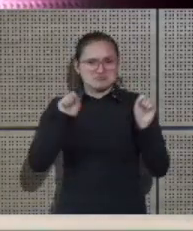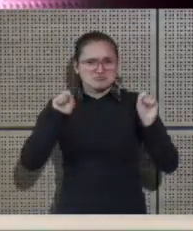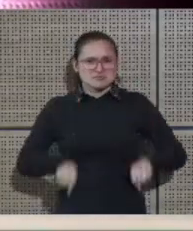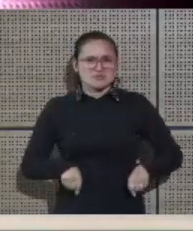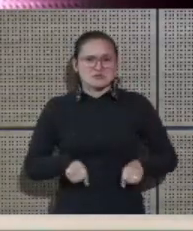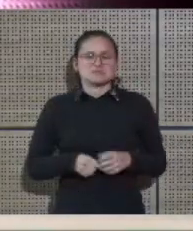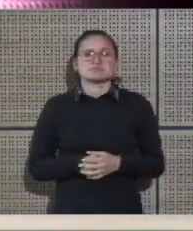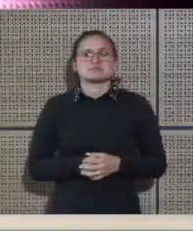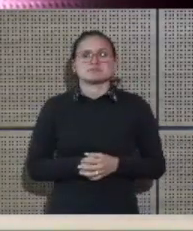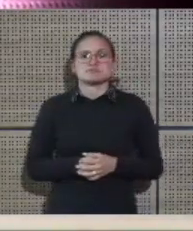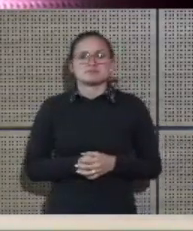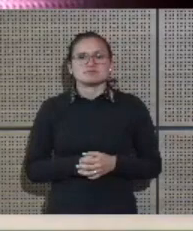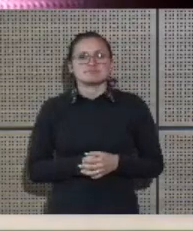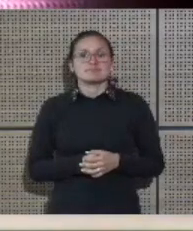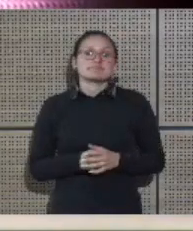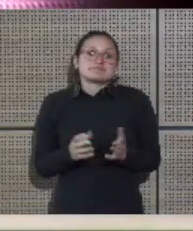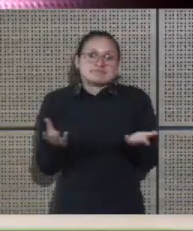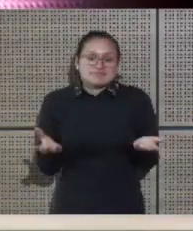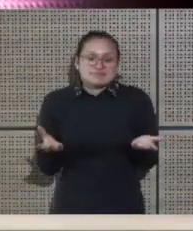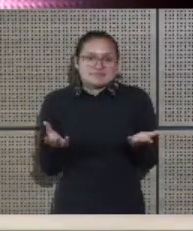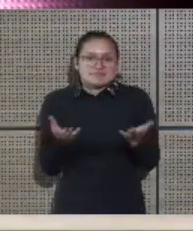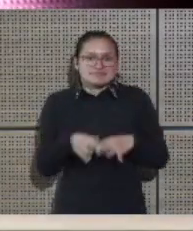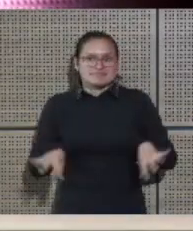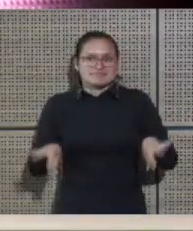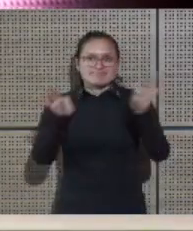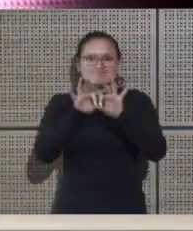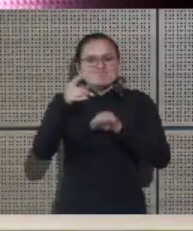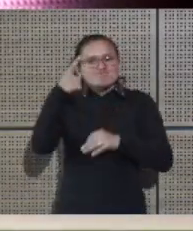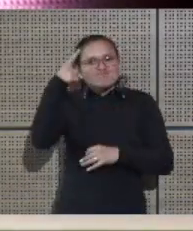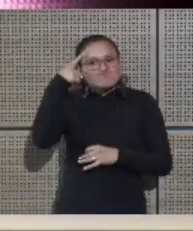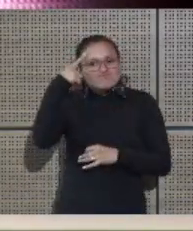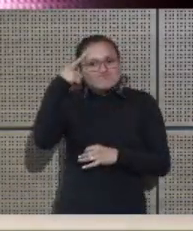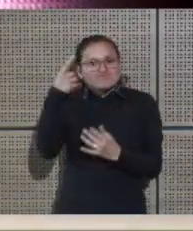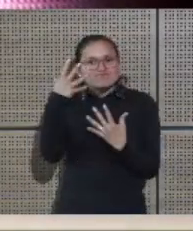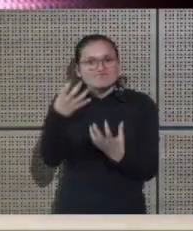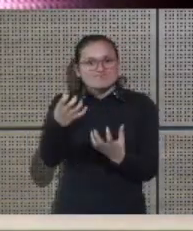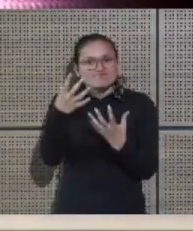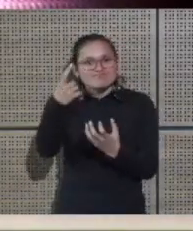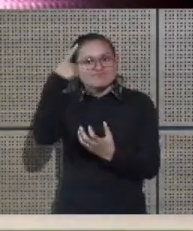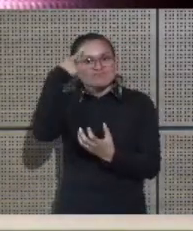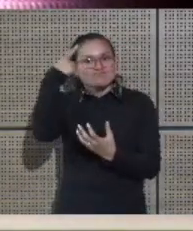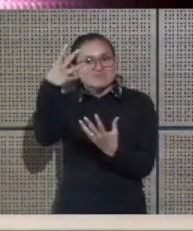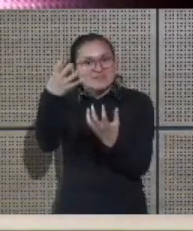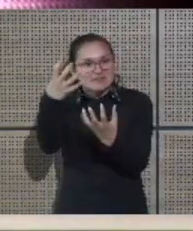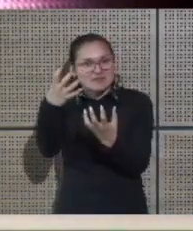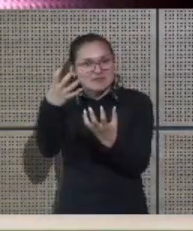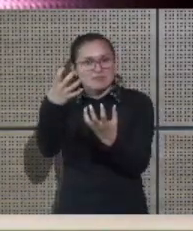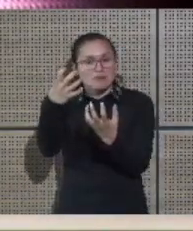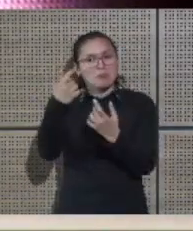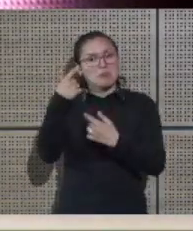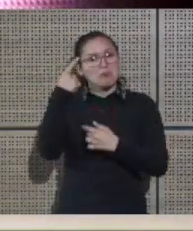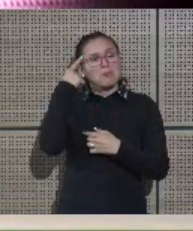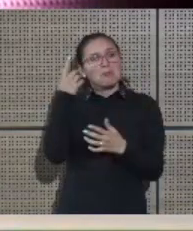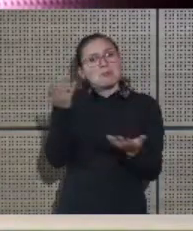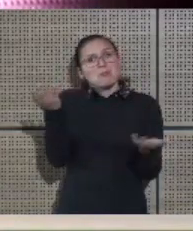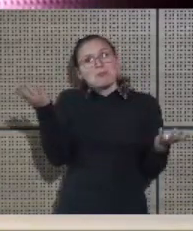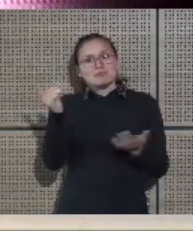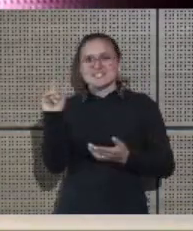lograr. Pero nuevamente, para lograr cualquier cosa hay que empezar por